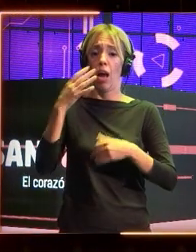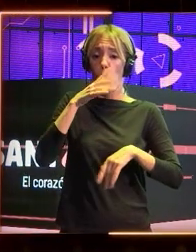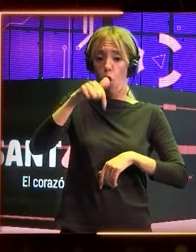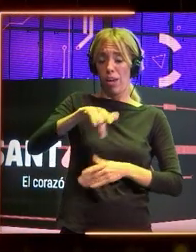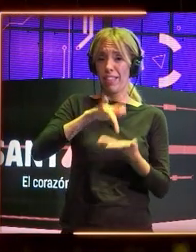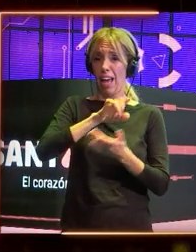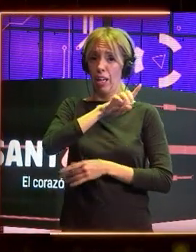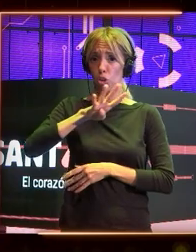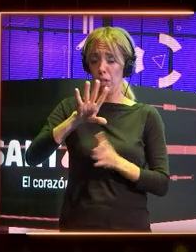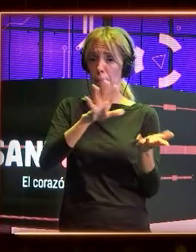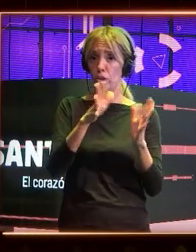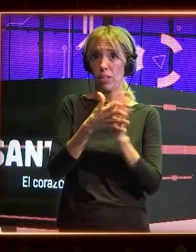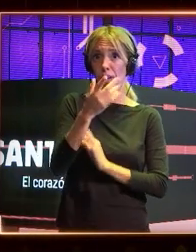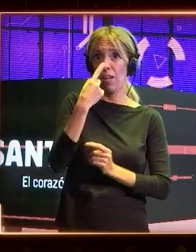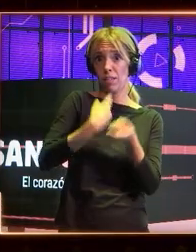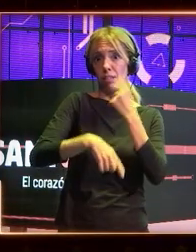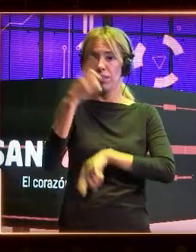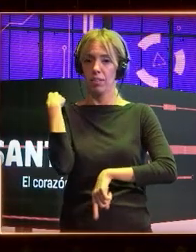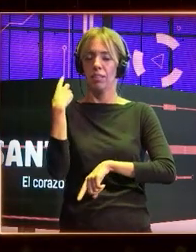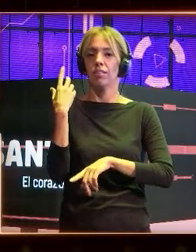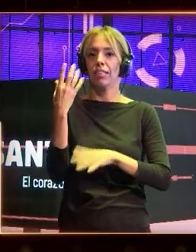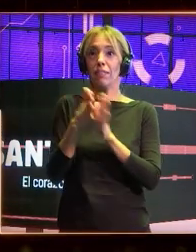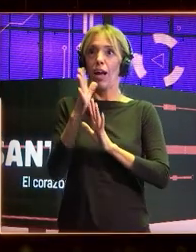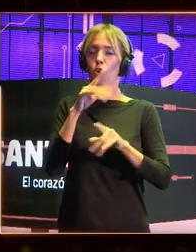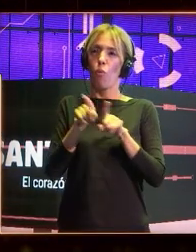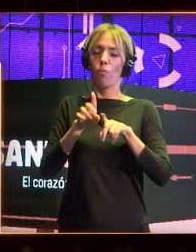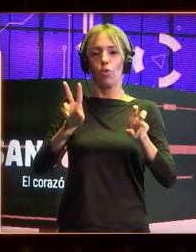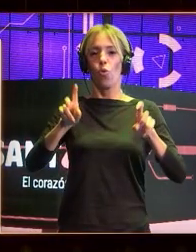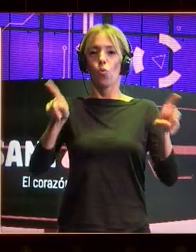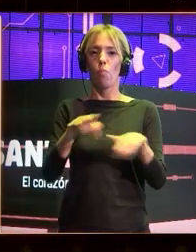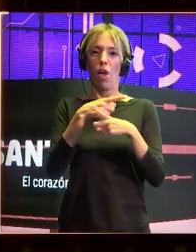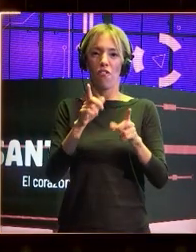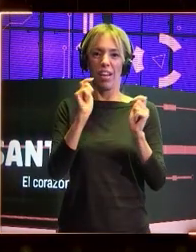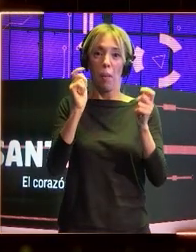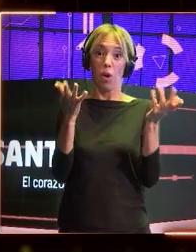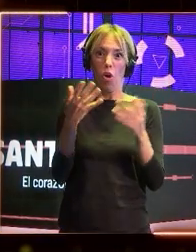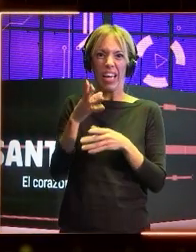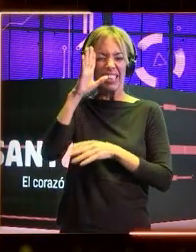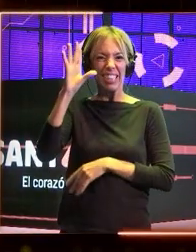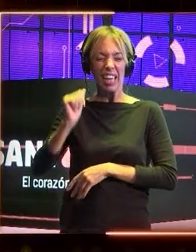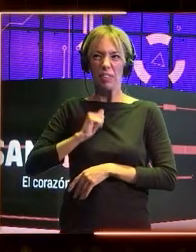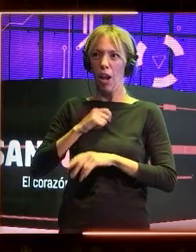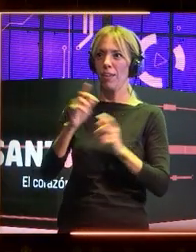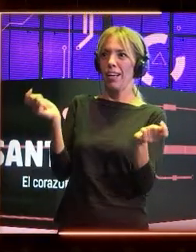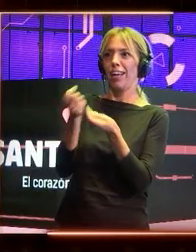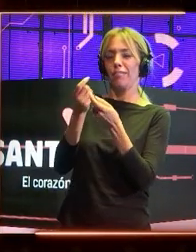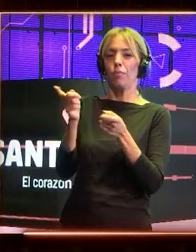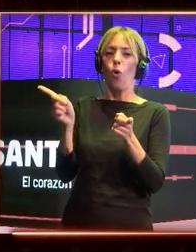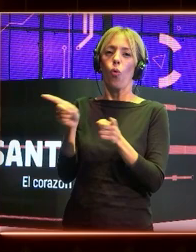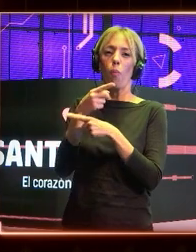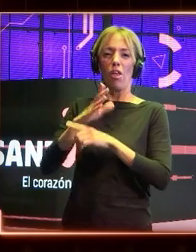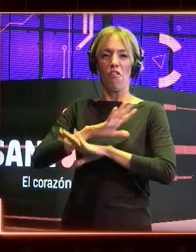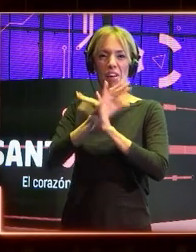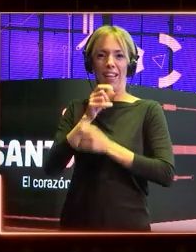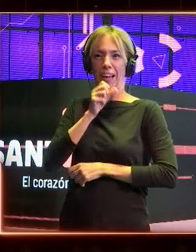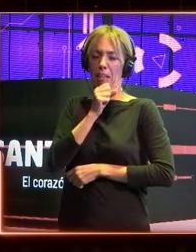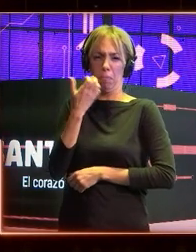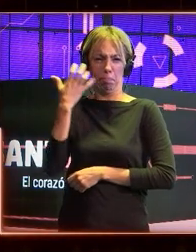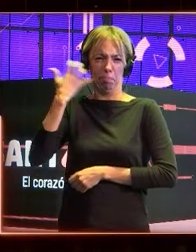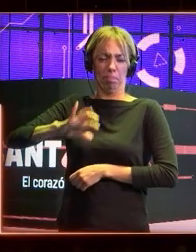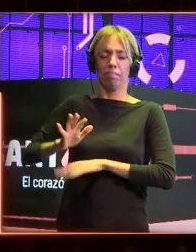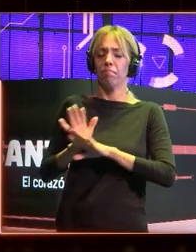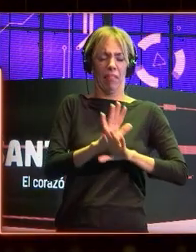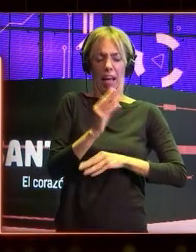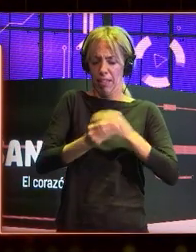de marzo salió el 14 de marzo de 2023 podríamos cantar el cumpleaños feliz pero es muy raro cantarle el cumpleaños feliz a una ía no lo vamos a hacer pero es impresionante porque